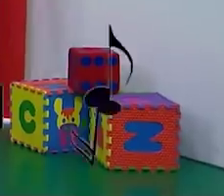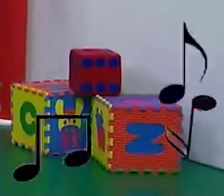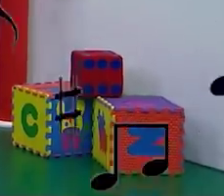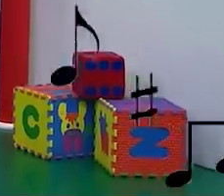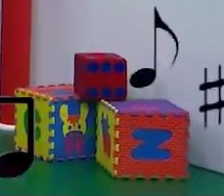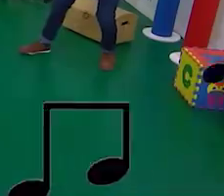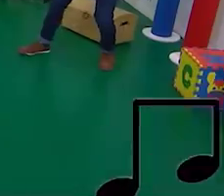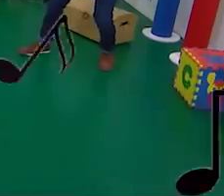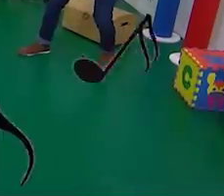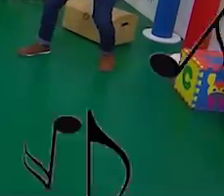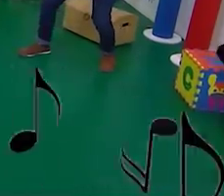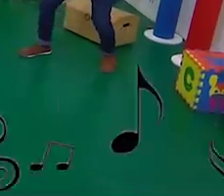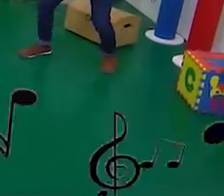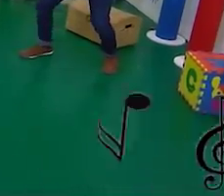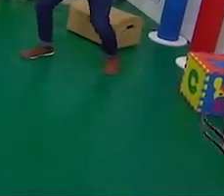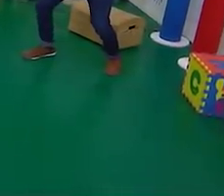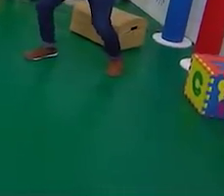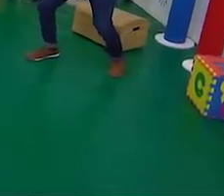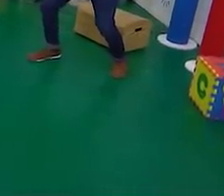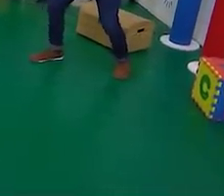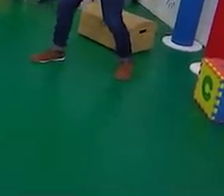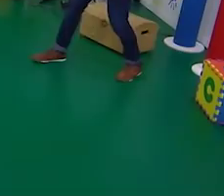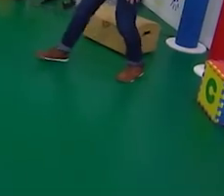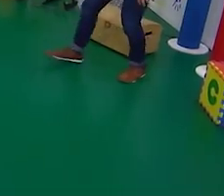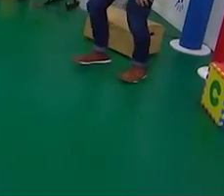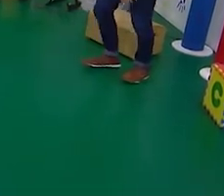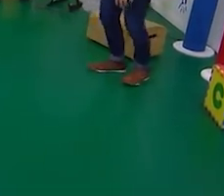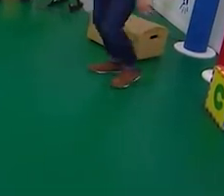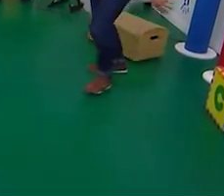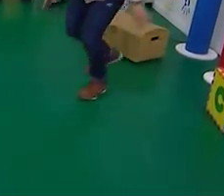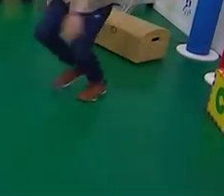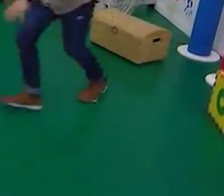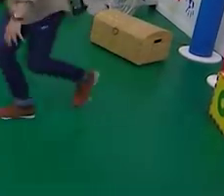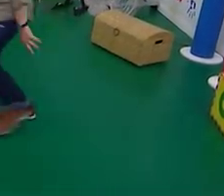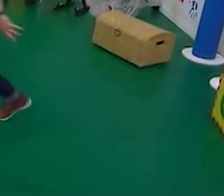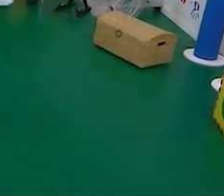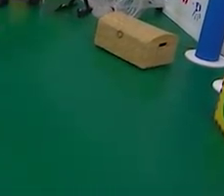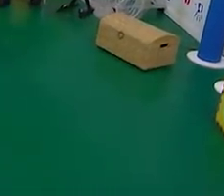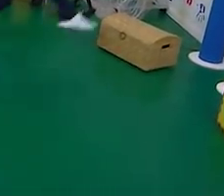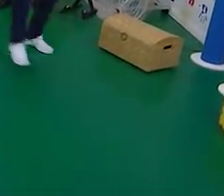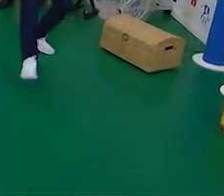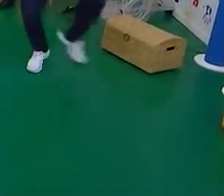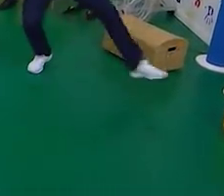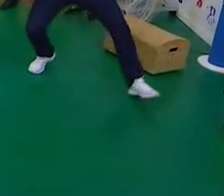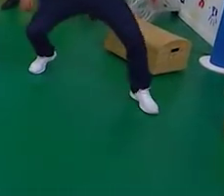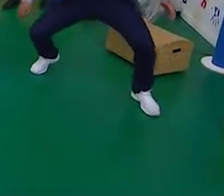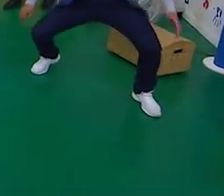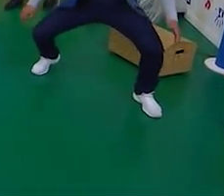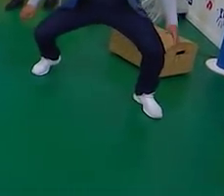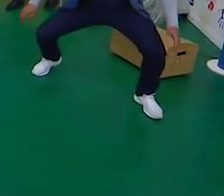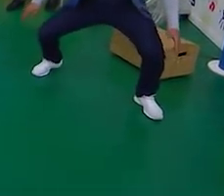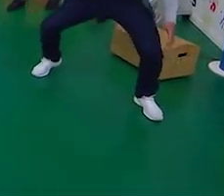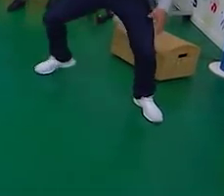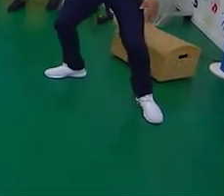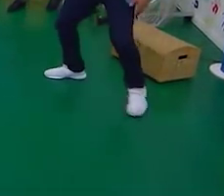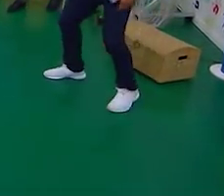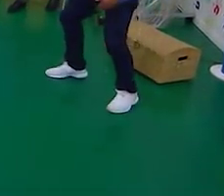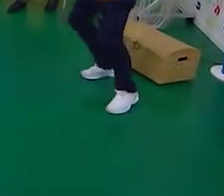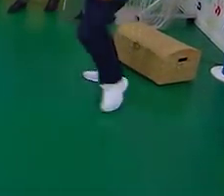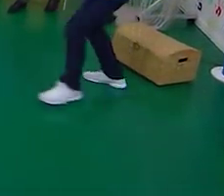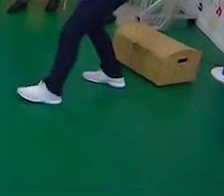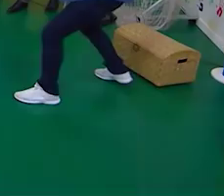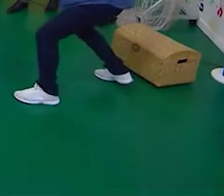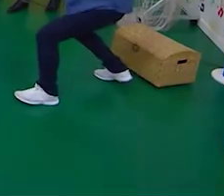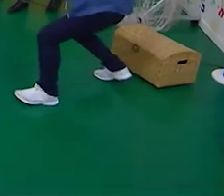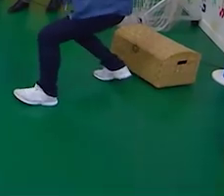y otros... ¡Orejones! Unos sin patitas y otros... ¡Muy patones! Unos sin ojitos